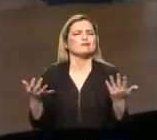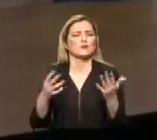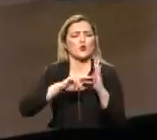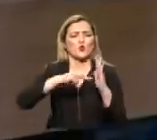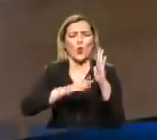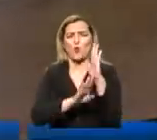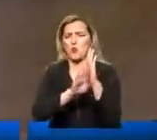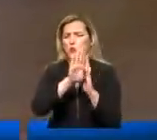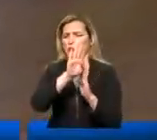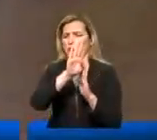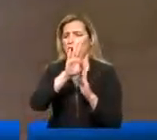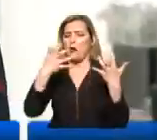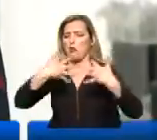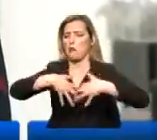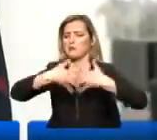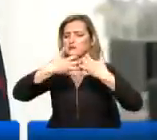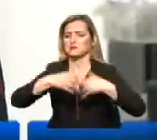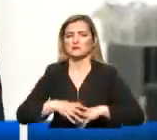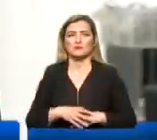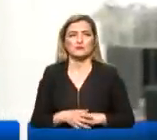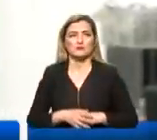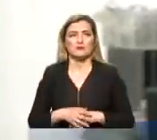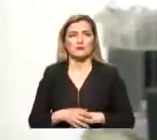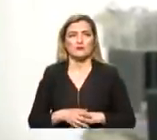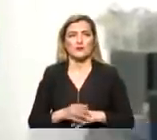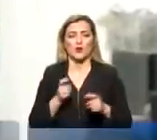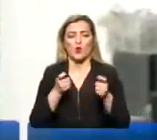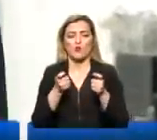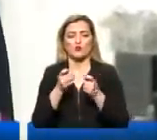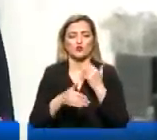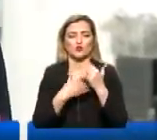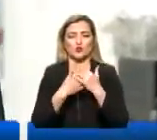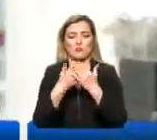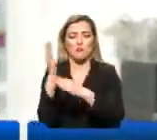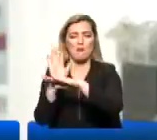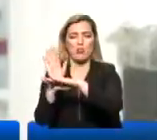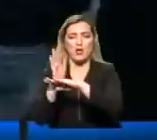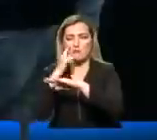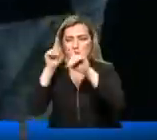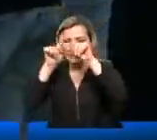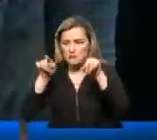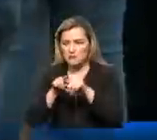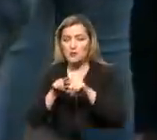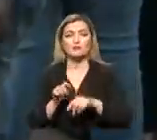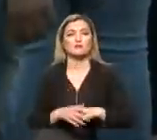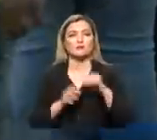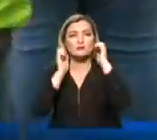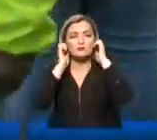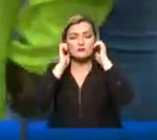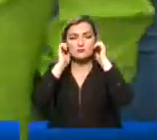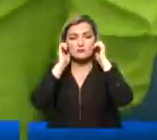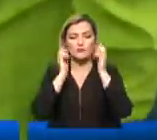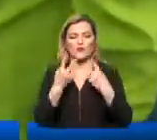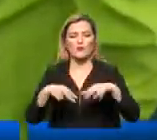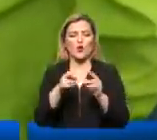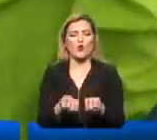alta tecnología y es automático. Puede controlar todos los parámetros que ven en la pantalla, se controla también en el celular. Esta máquina puede llegar a